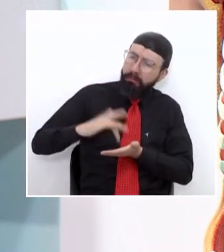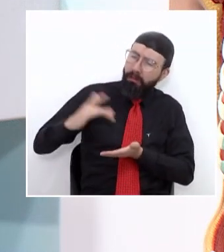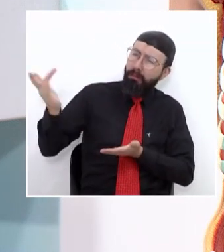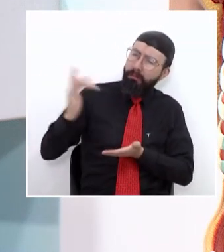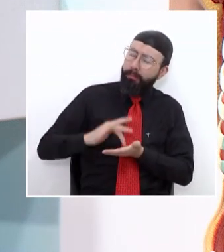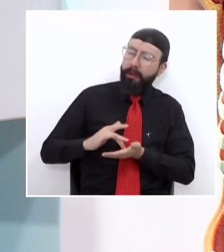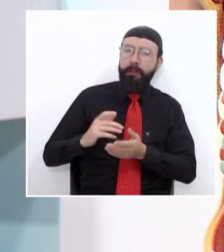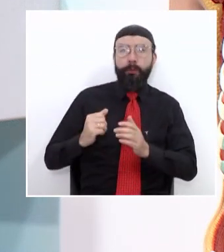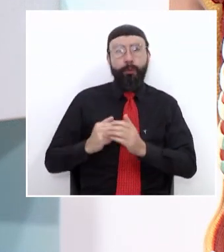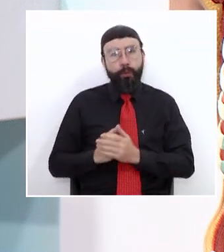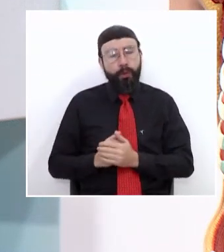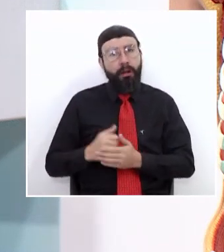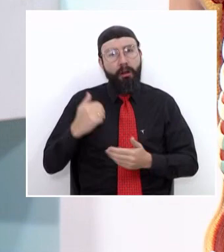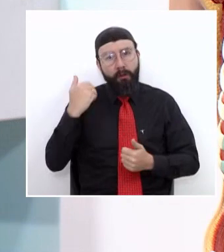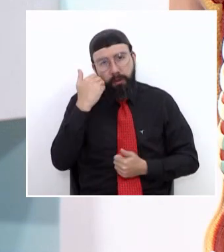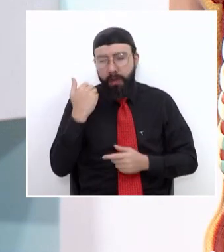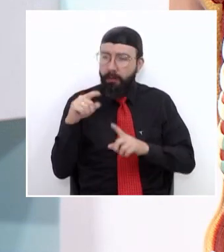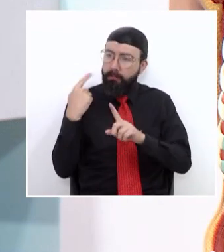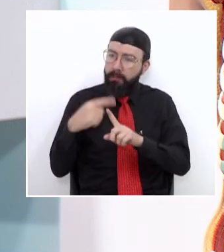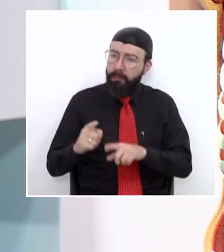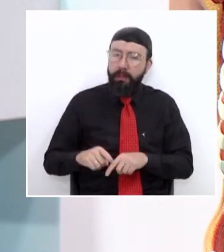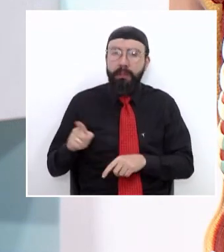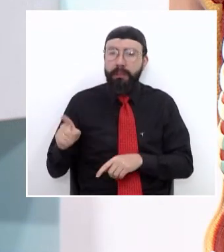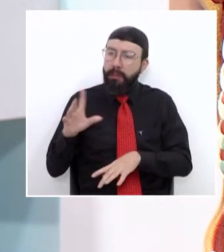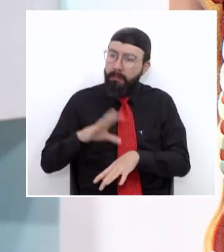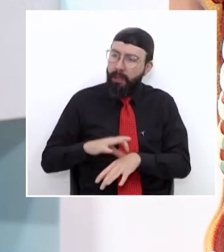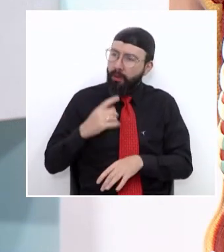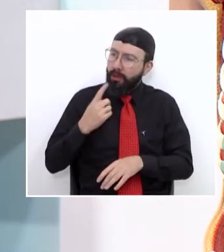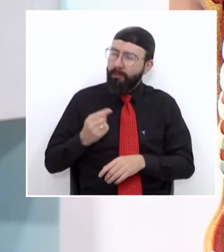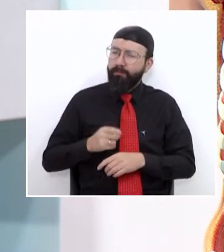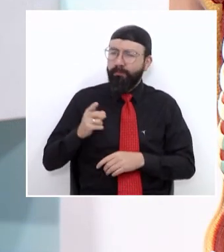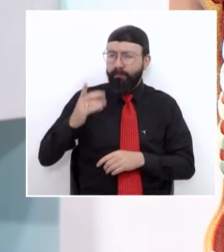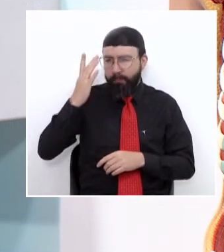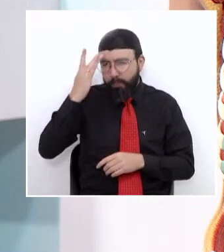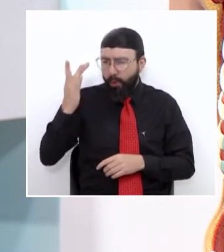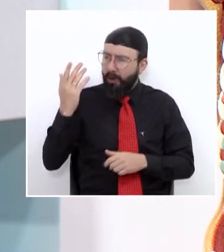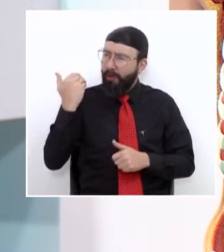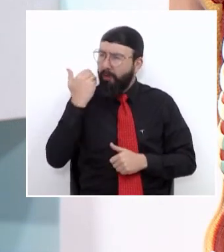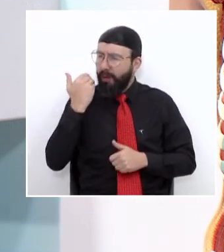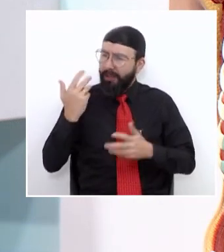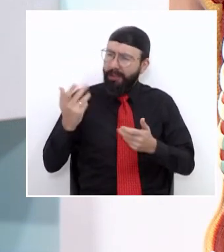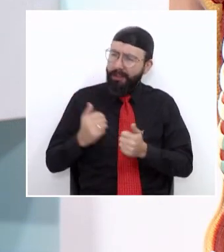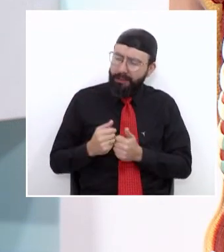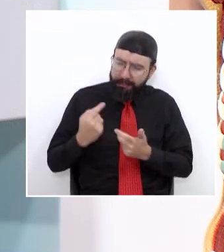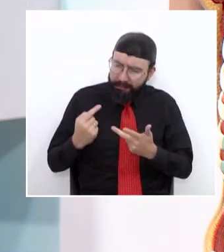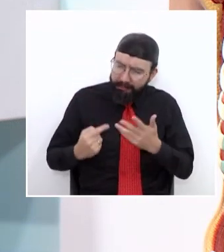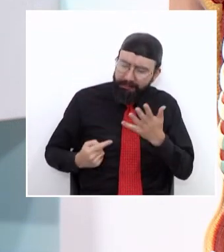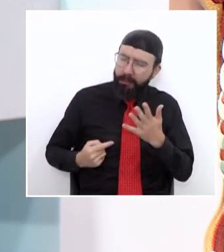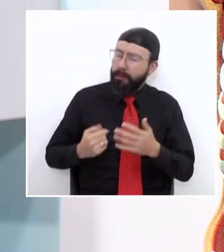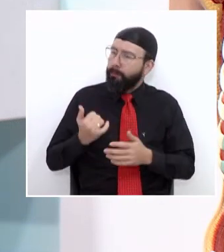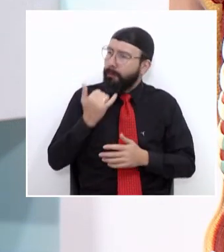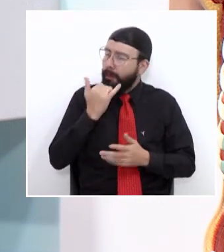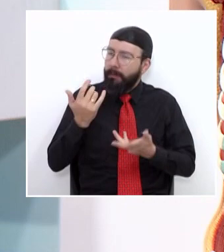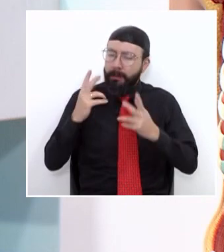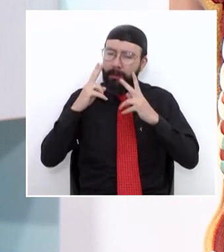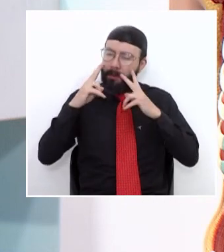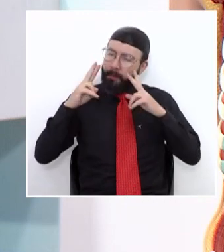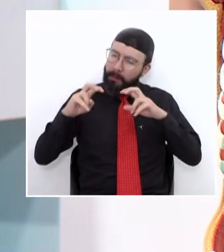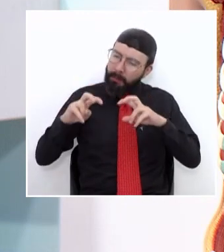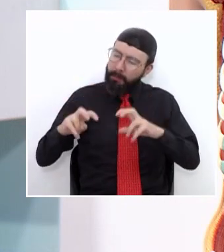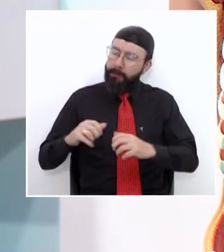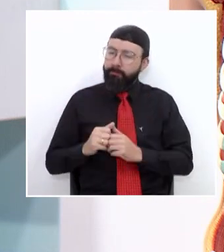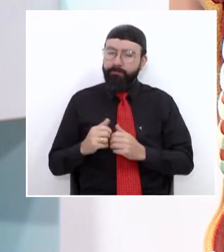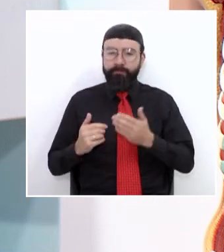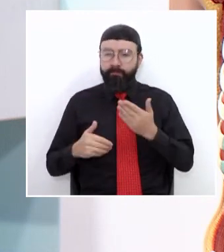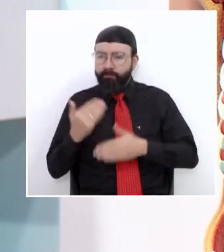las cuales todos los médicos decimos, ¿y cuál será la causa? ¿Y por qué será? ¿Qué le pasó? Y